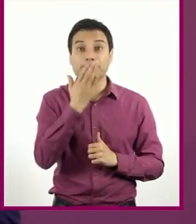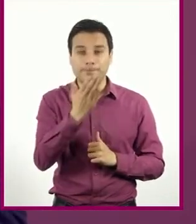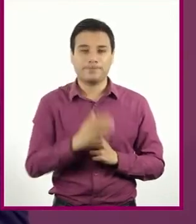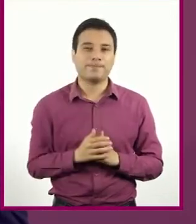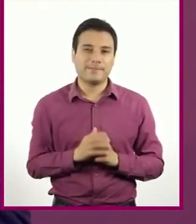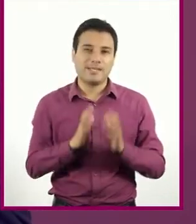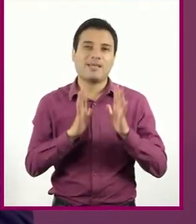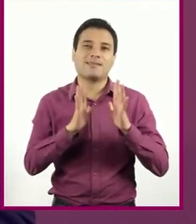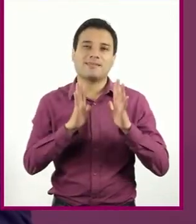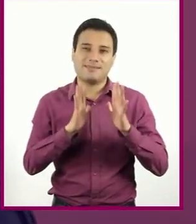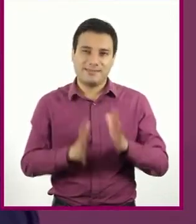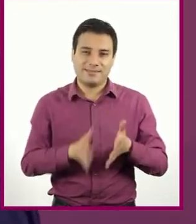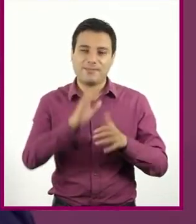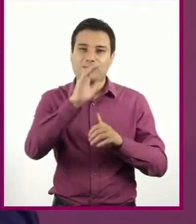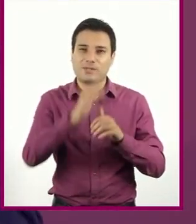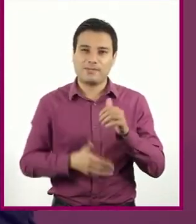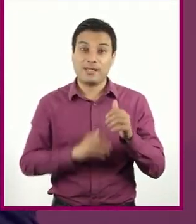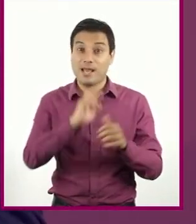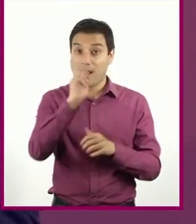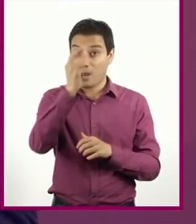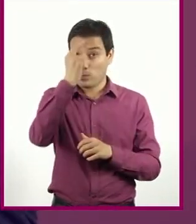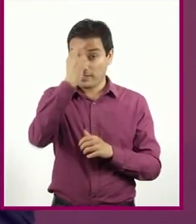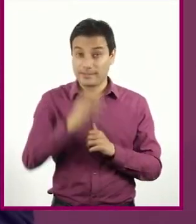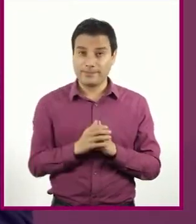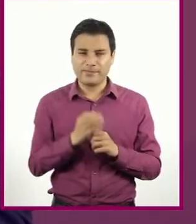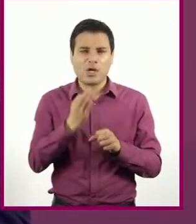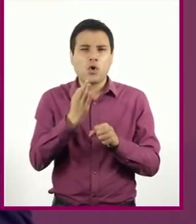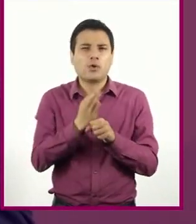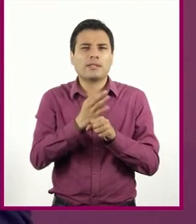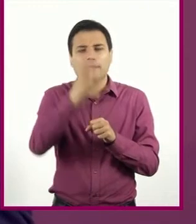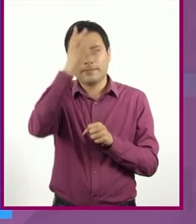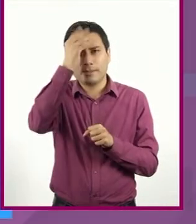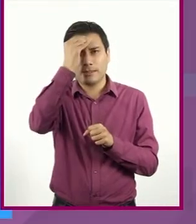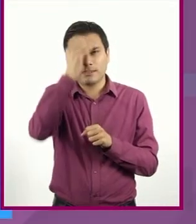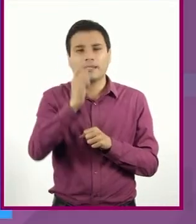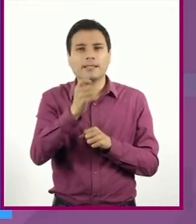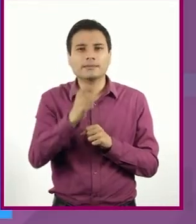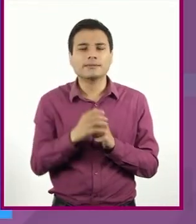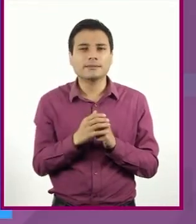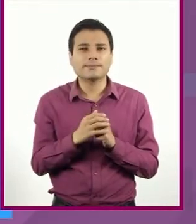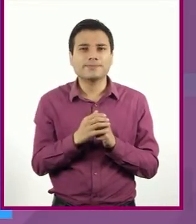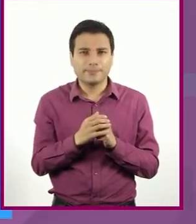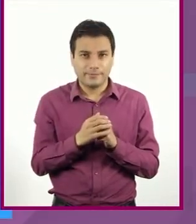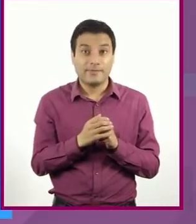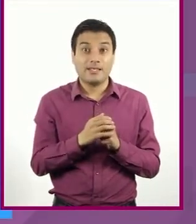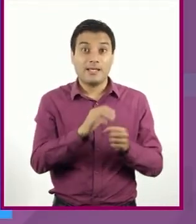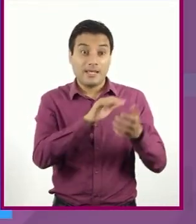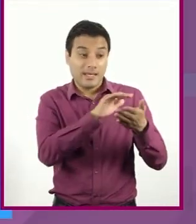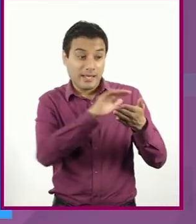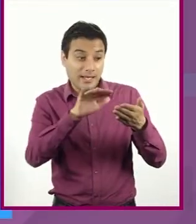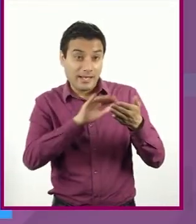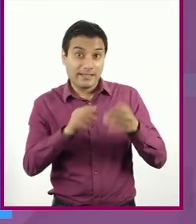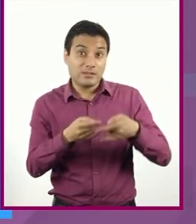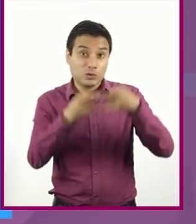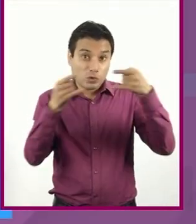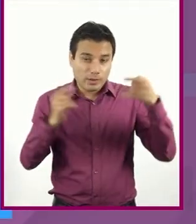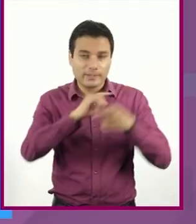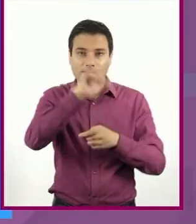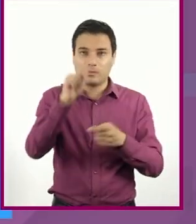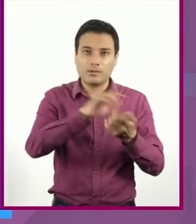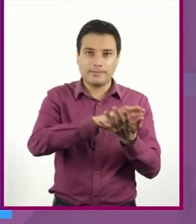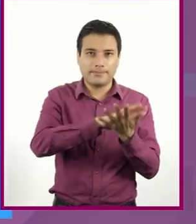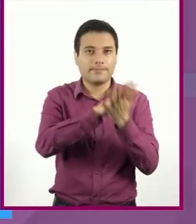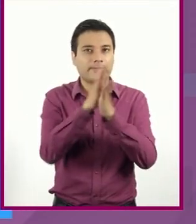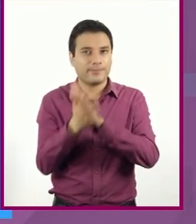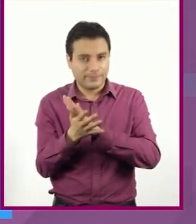estamos a punto de finalizar. Recuerden que nuestro aprendizaje esperado fue transformar nuestras narraciones en historietas, con